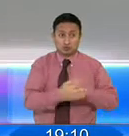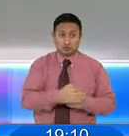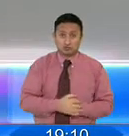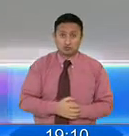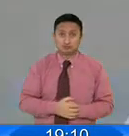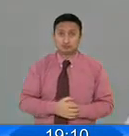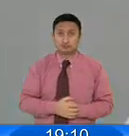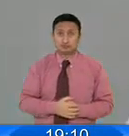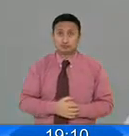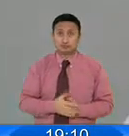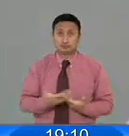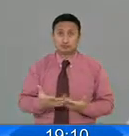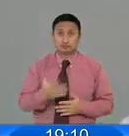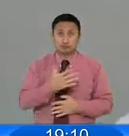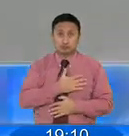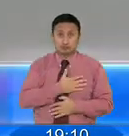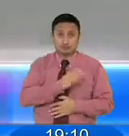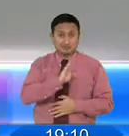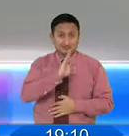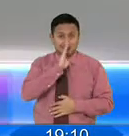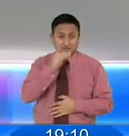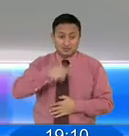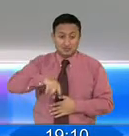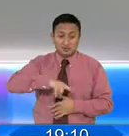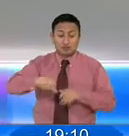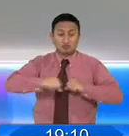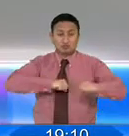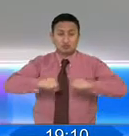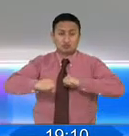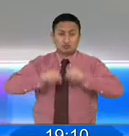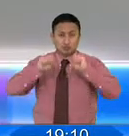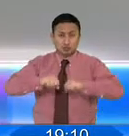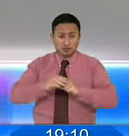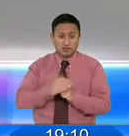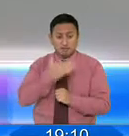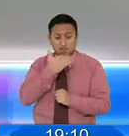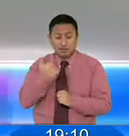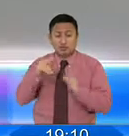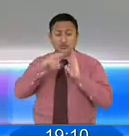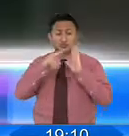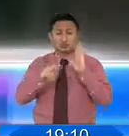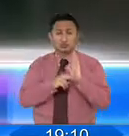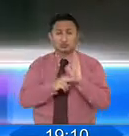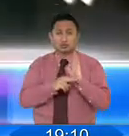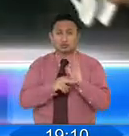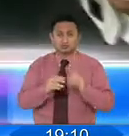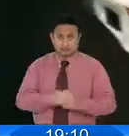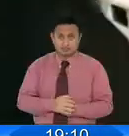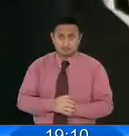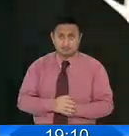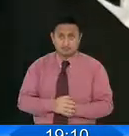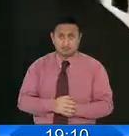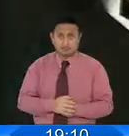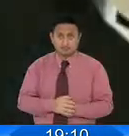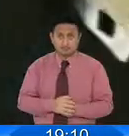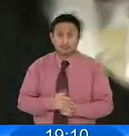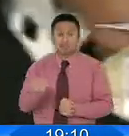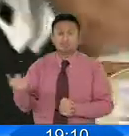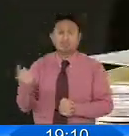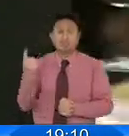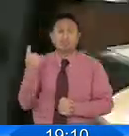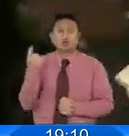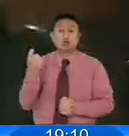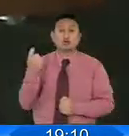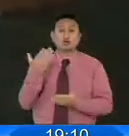va a ser siempre bienvenido los esfuerzos que se puedan hacer para mejorar la normativa aunque en justicia existen al menos 11 propuestas de esta